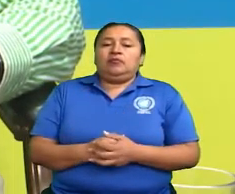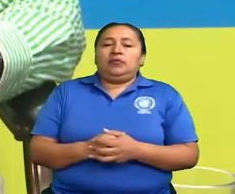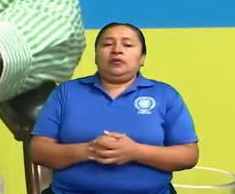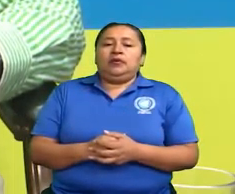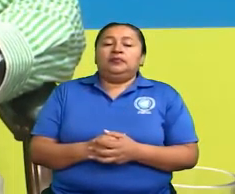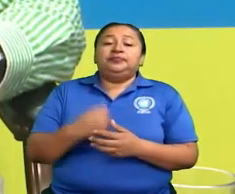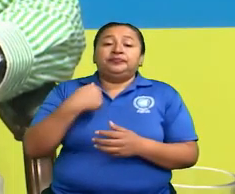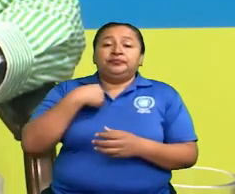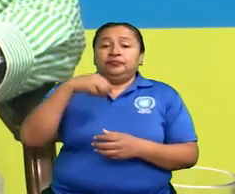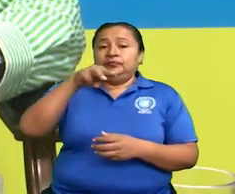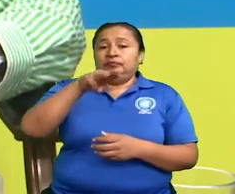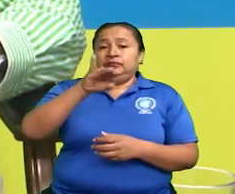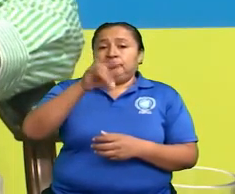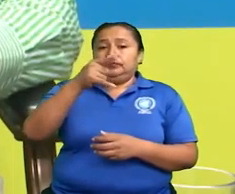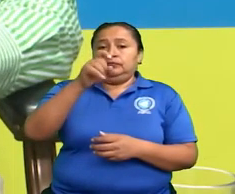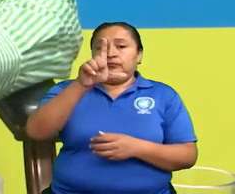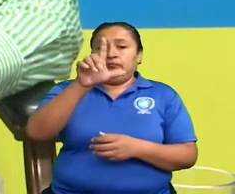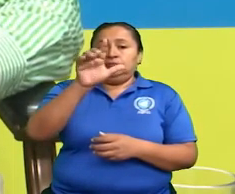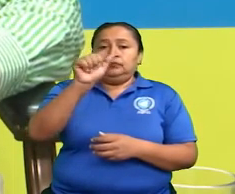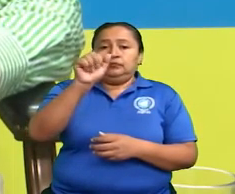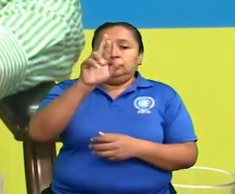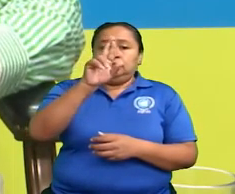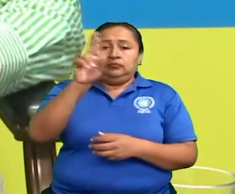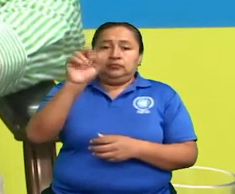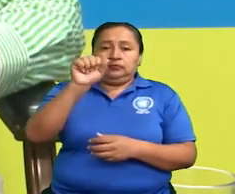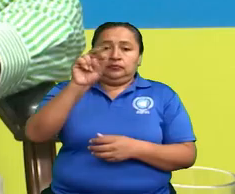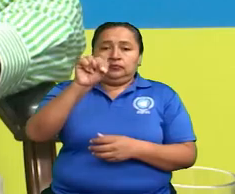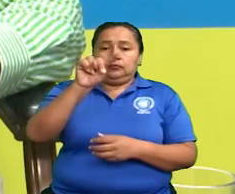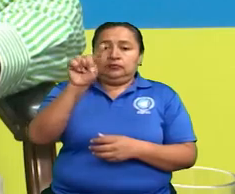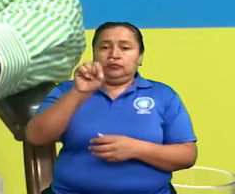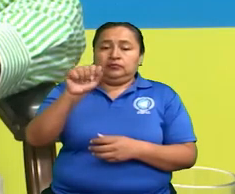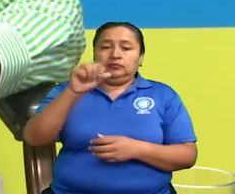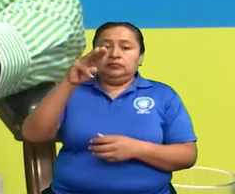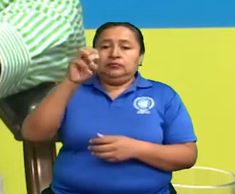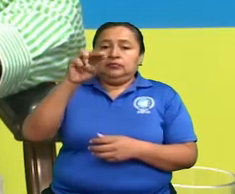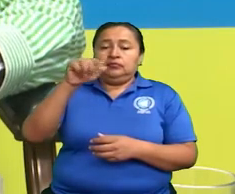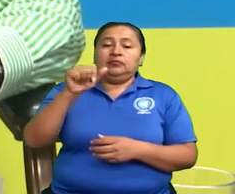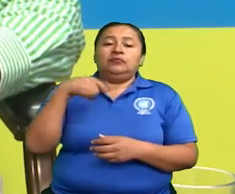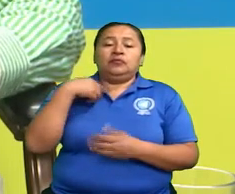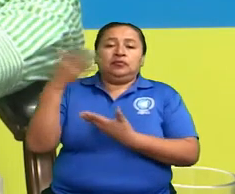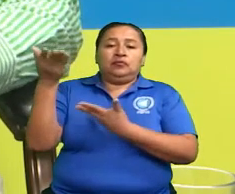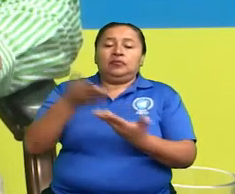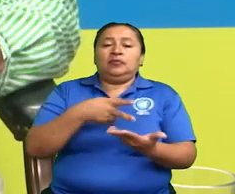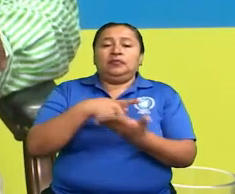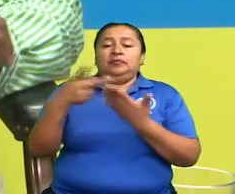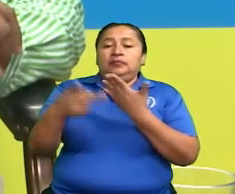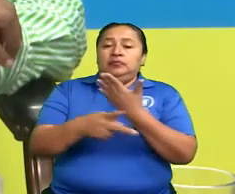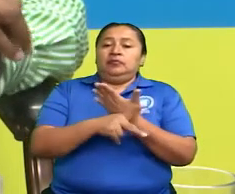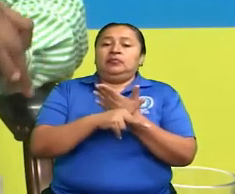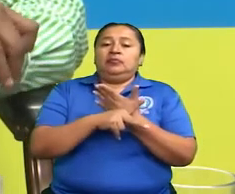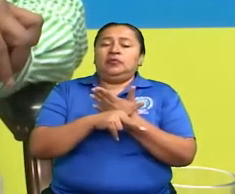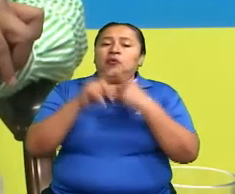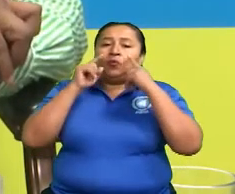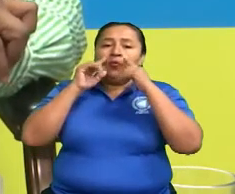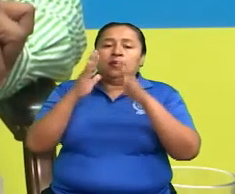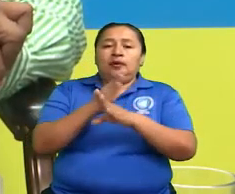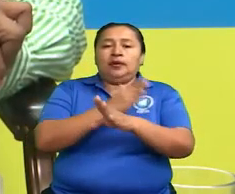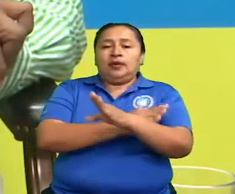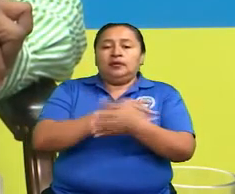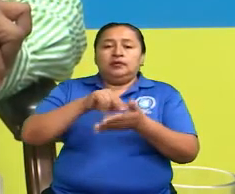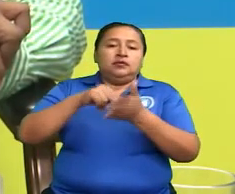Nacional. Soy Miguel Carranza Mena y les doy la bienvenida a su programa Prevenir de Salud, iniciando una semana